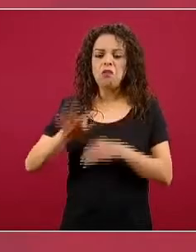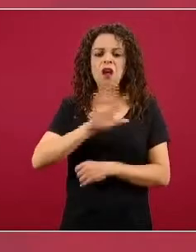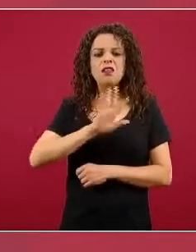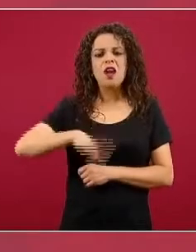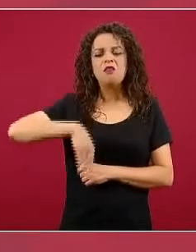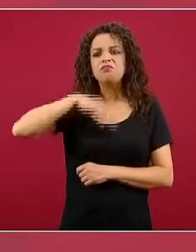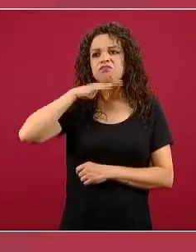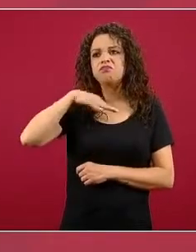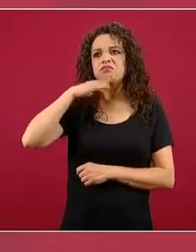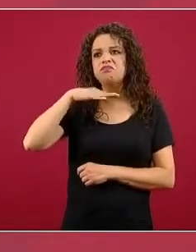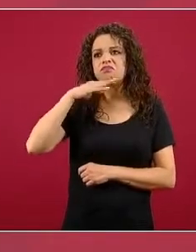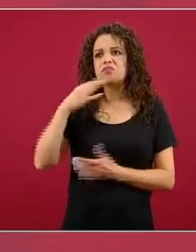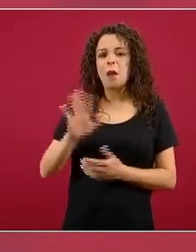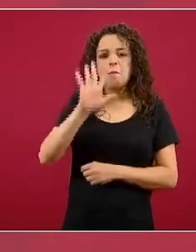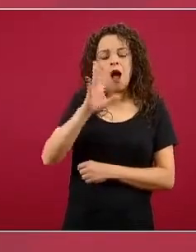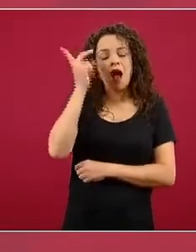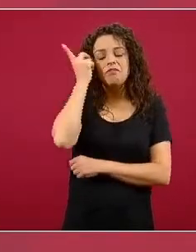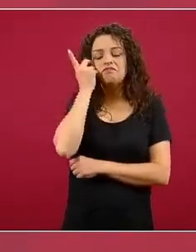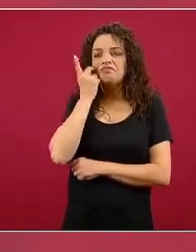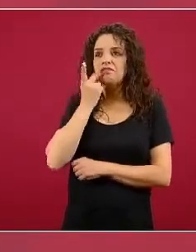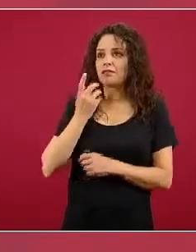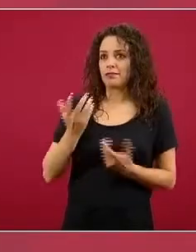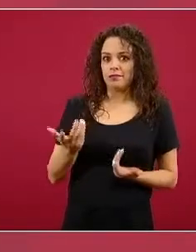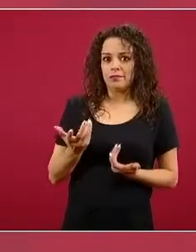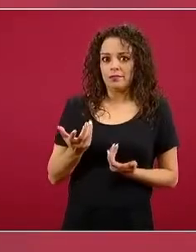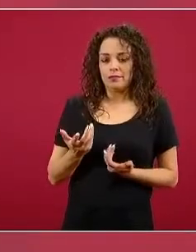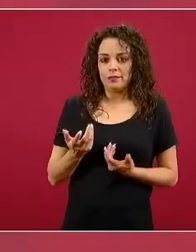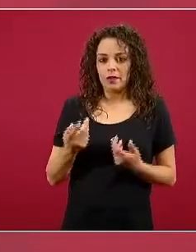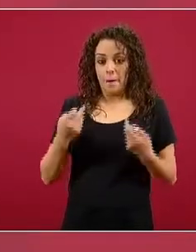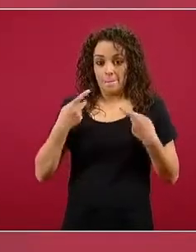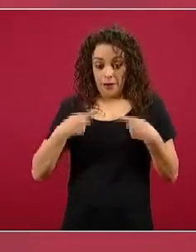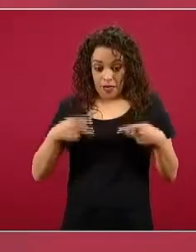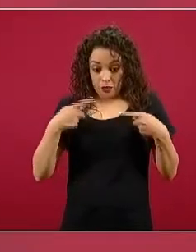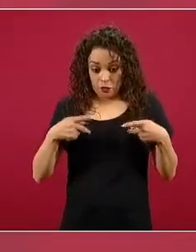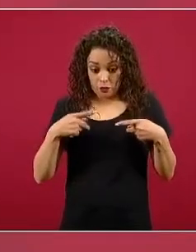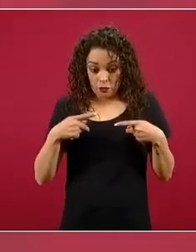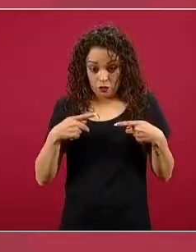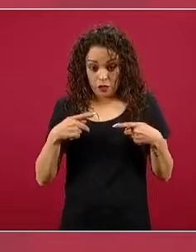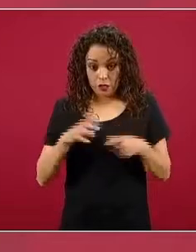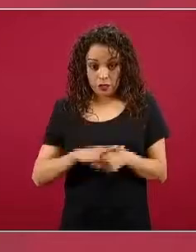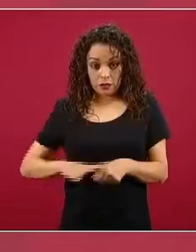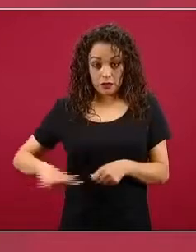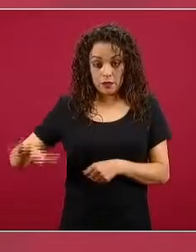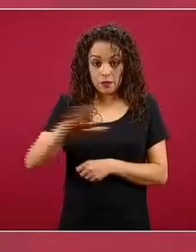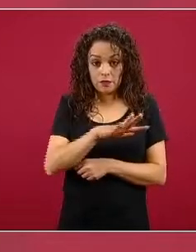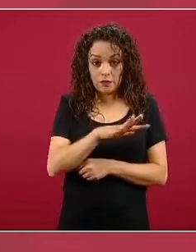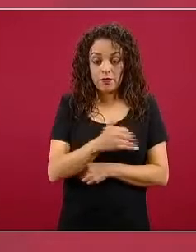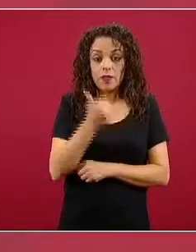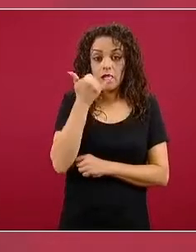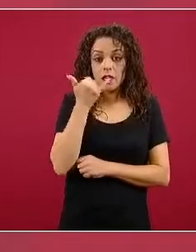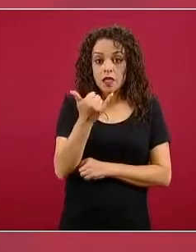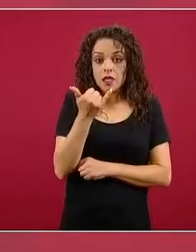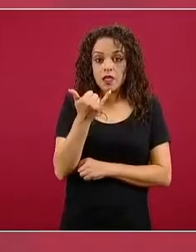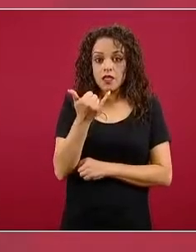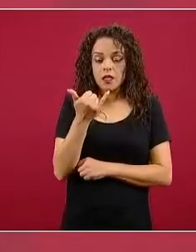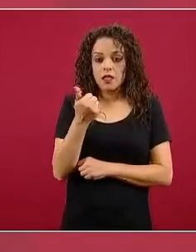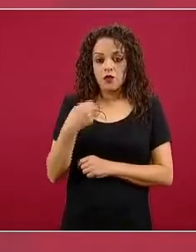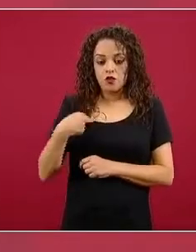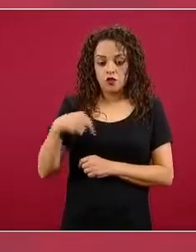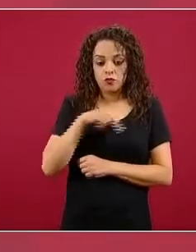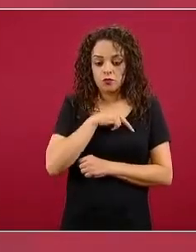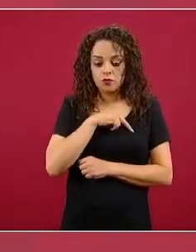como población y como proveedor de servicios de salud.